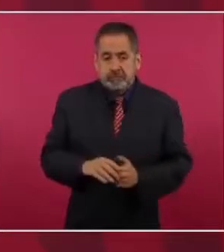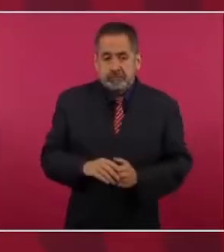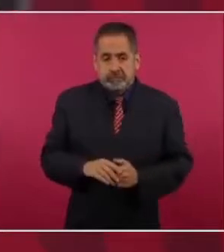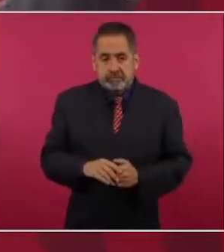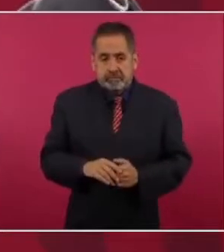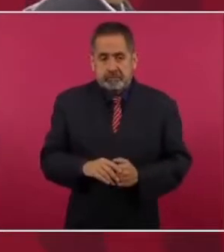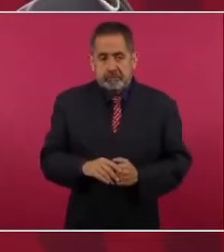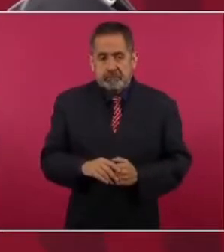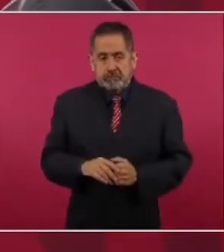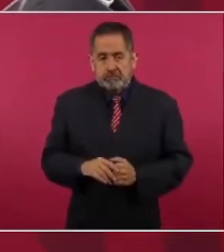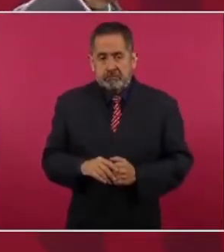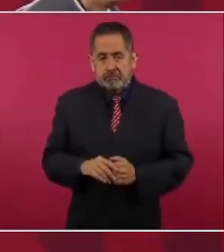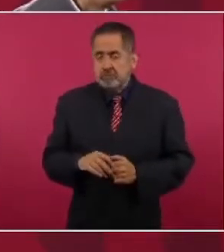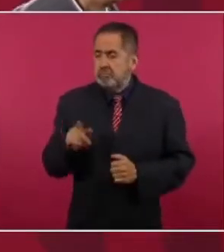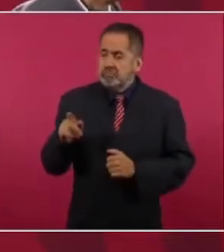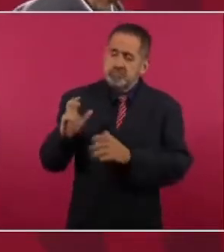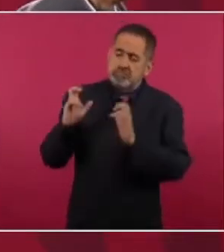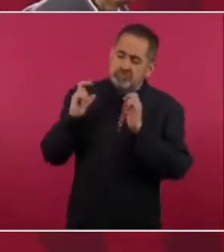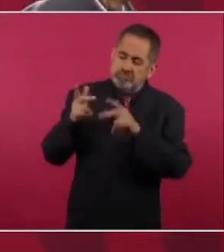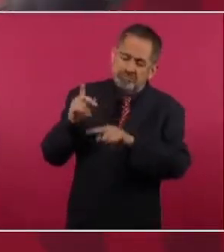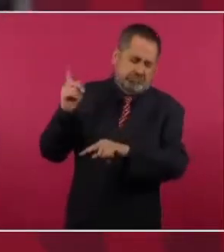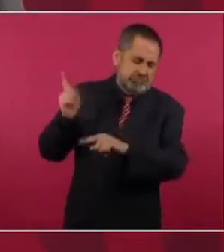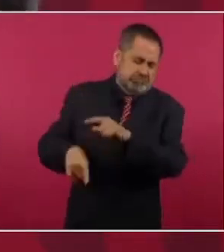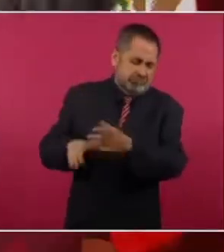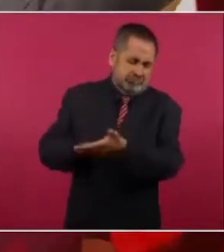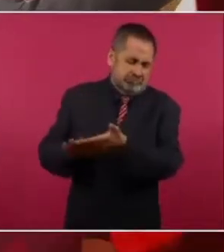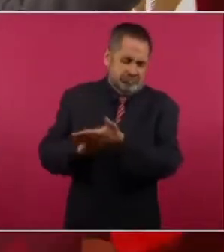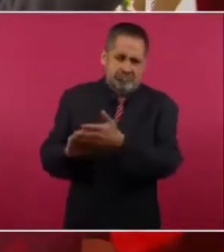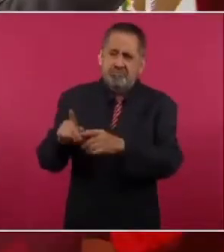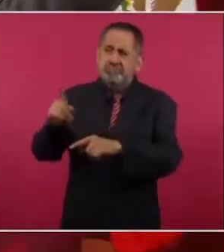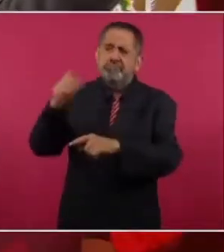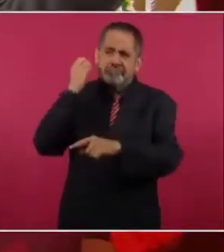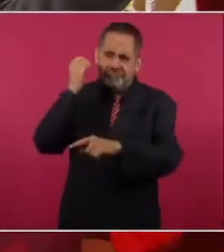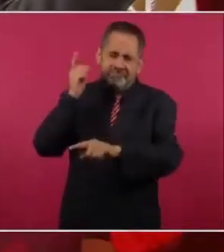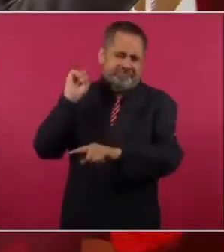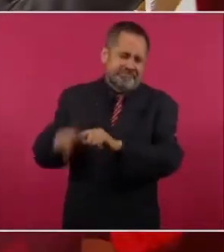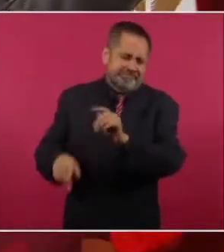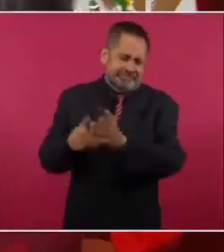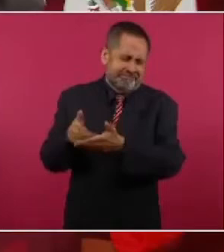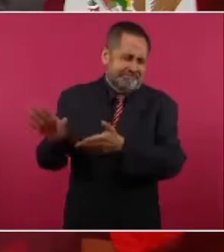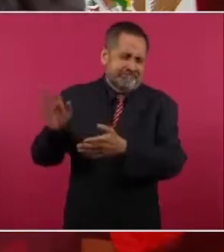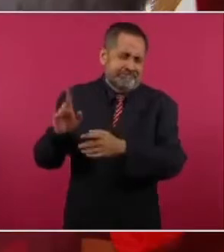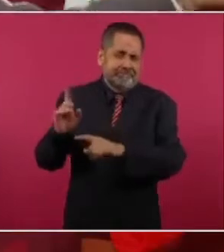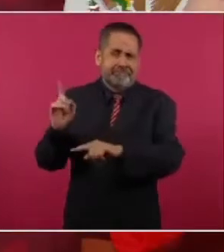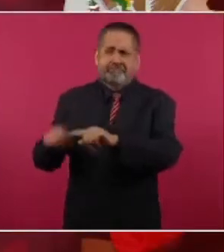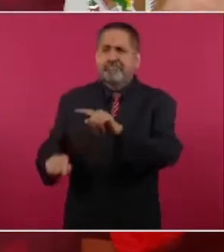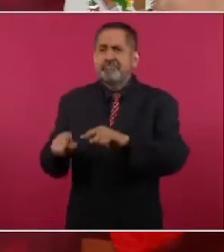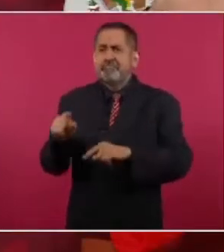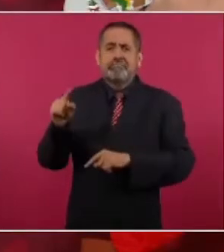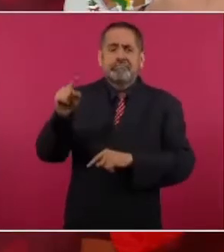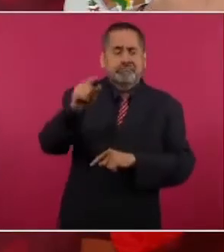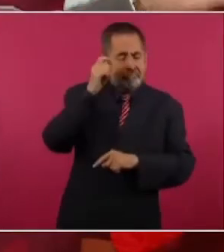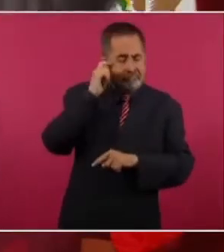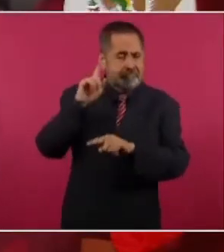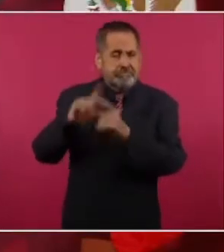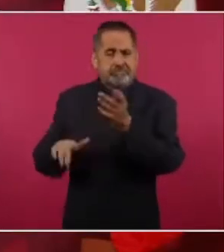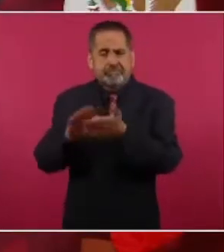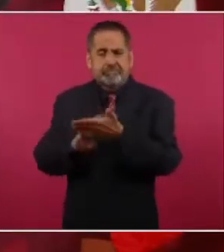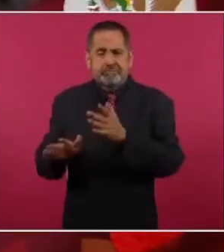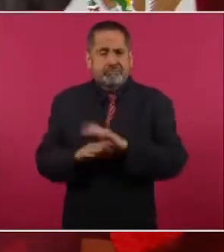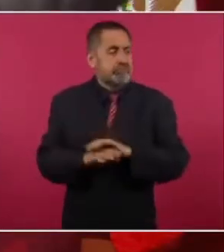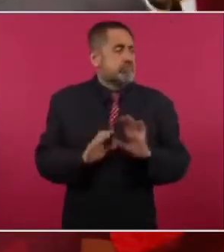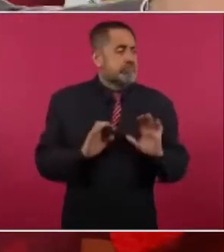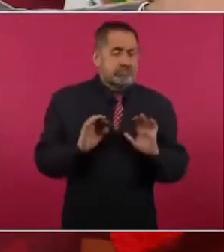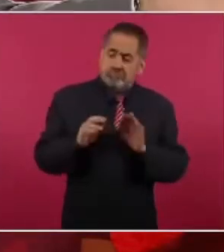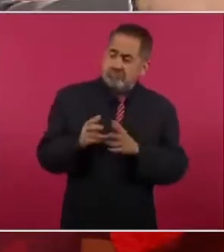que no exista Chiapas, que no exista Oaxaca, que no exista Guerrero, y entonces